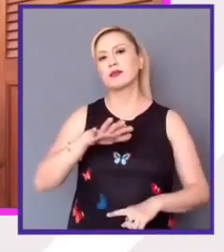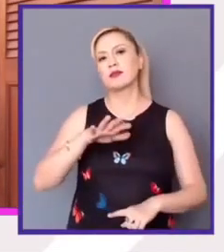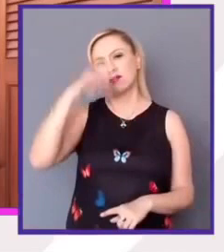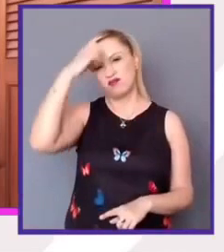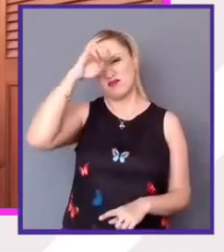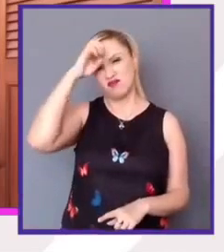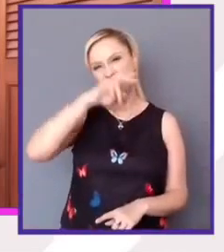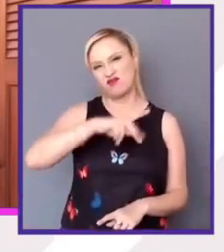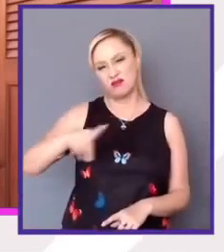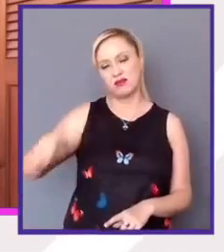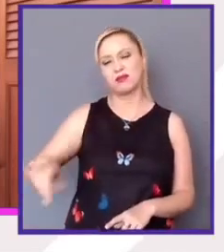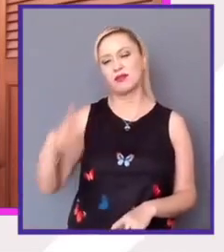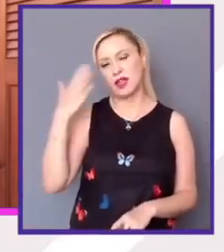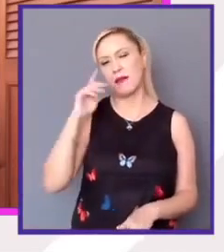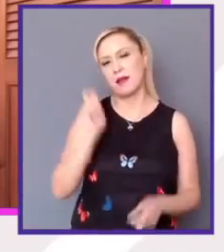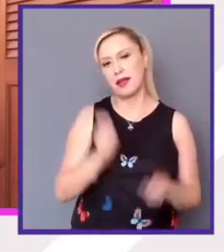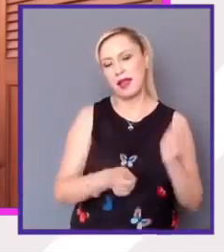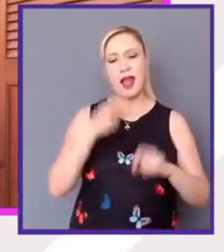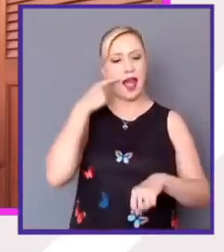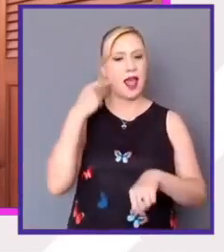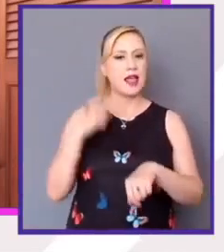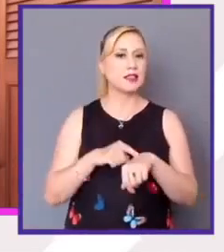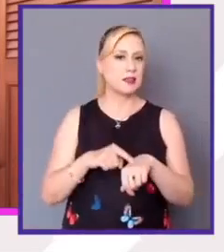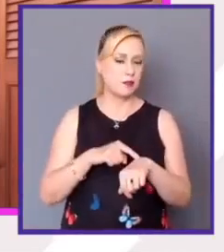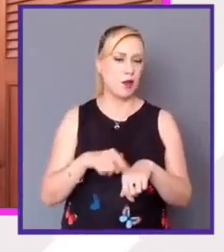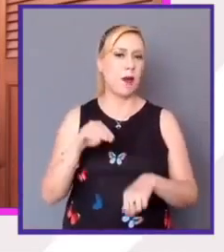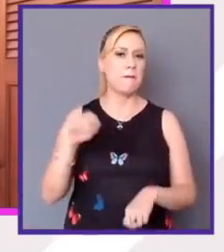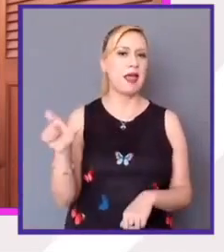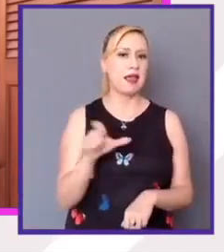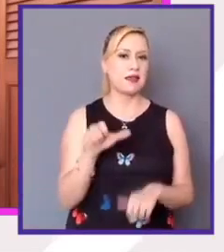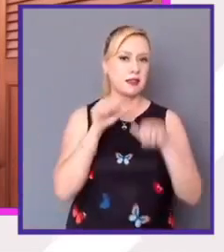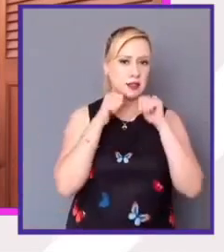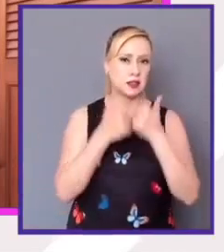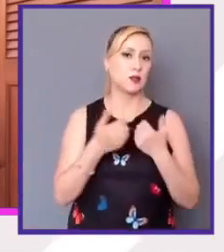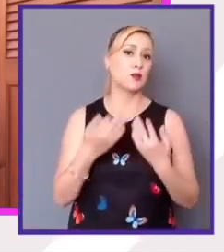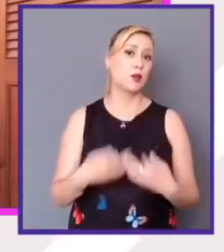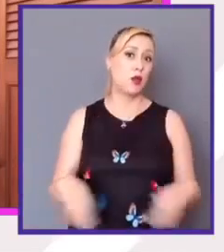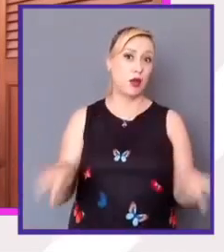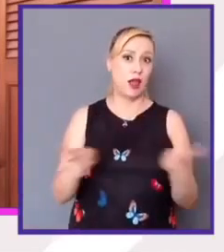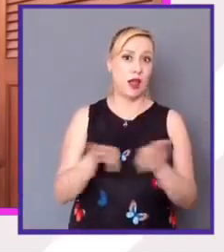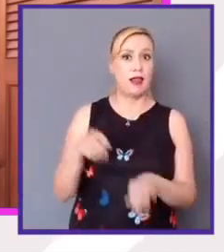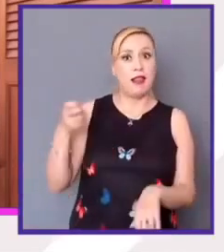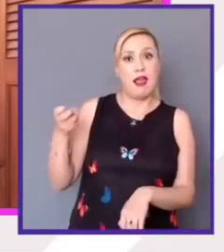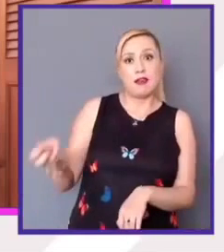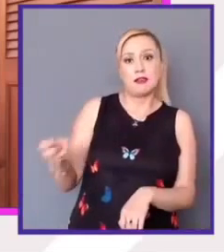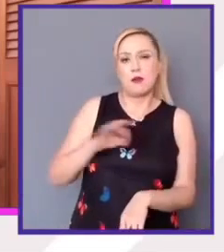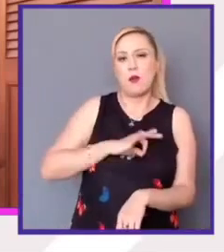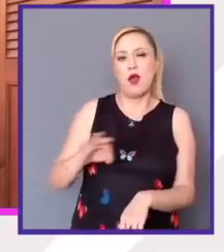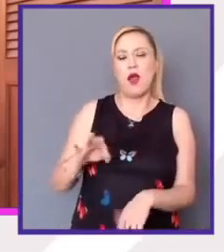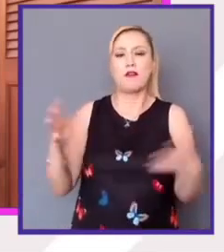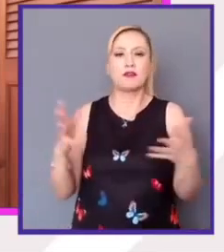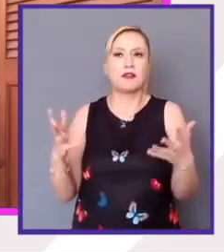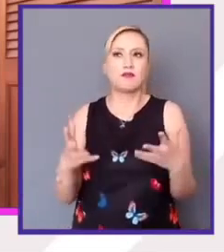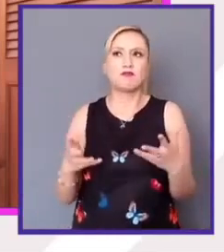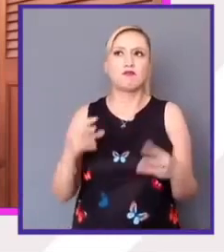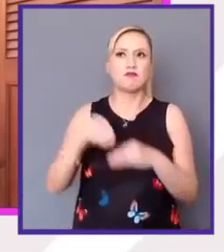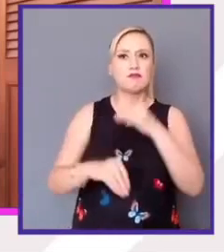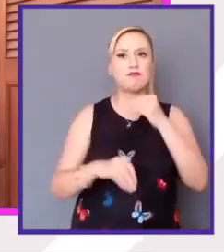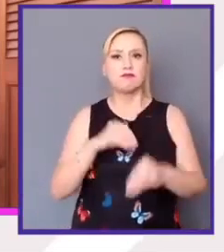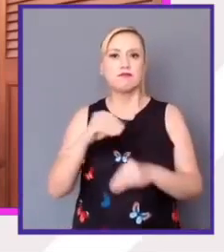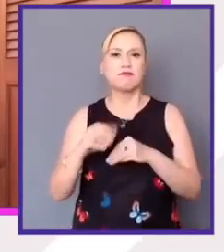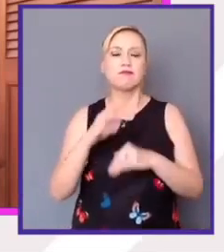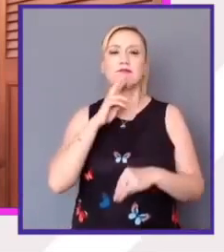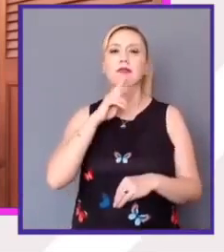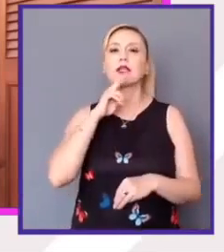en la materia, como Racismo MX, es importante, ¿no? Porque a partir de ello se pueden generar estos espacios y poder hablar